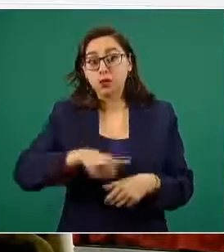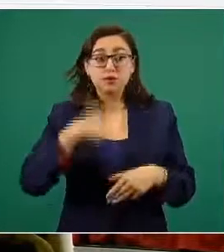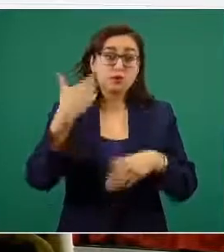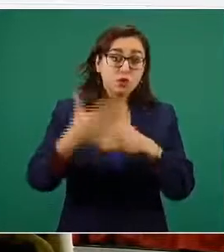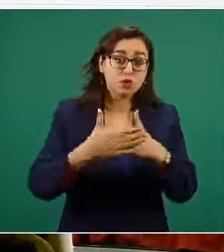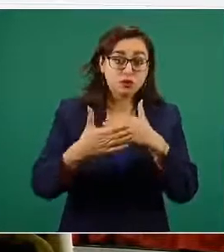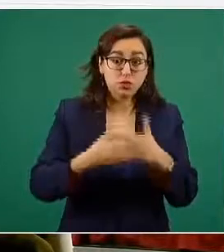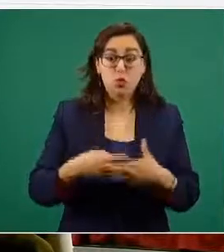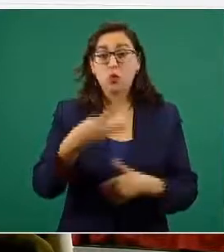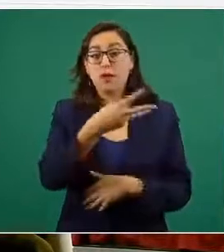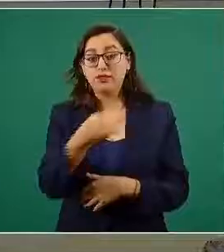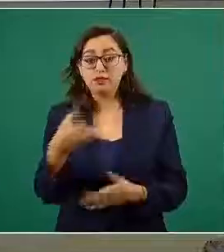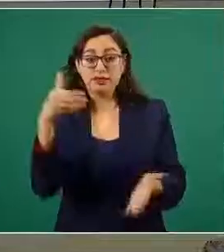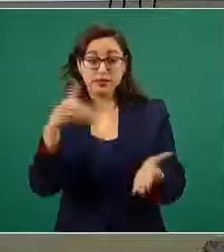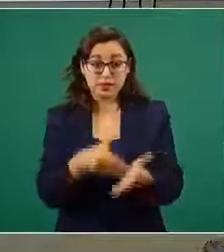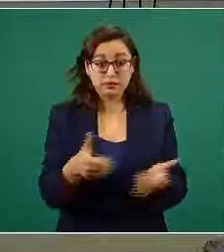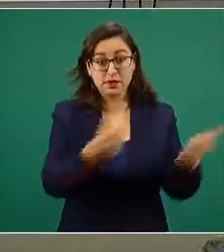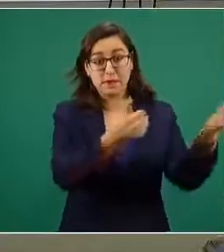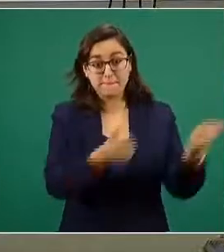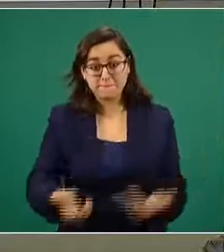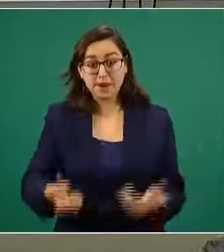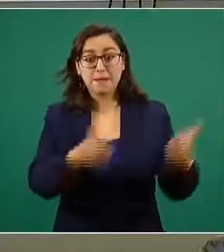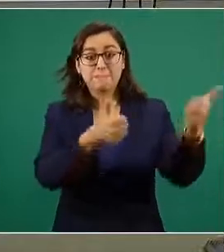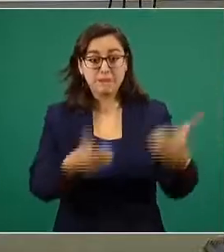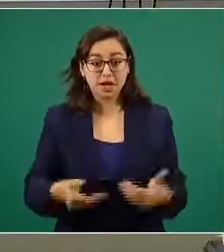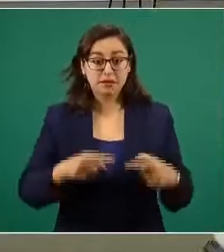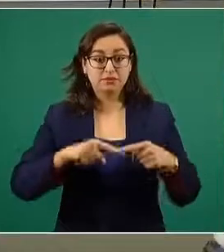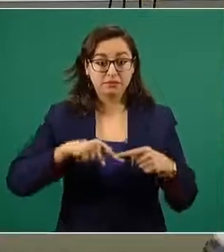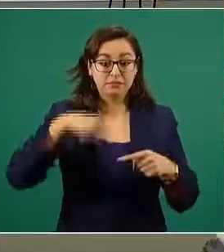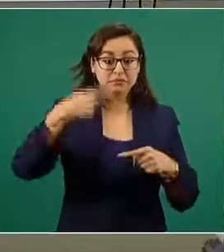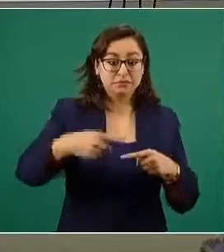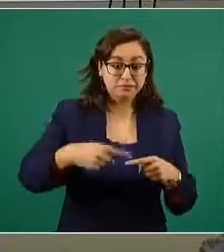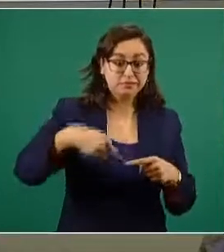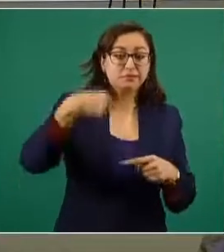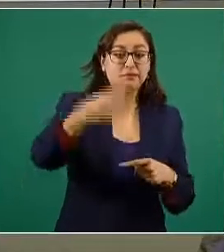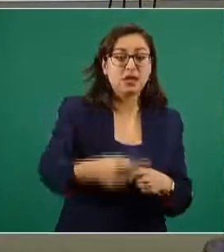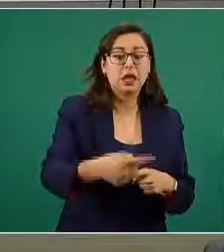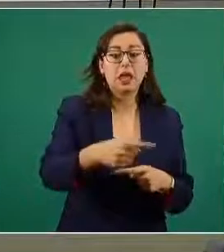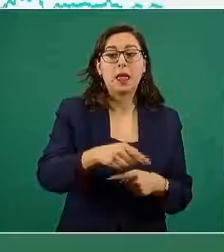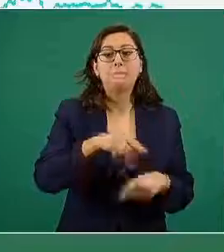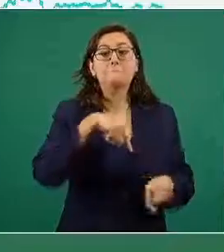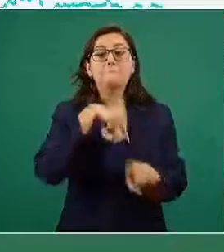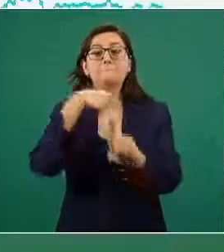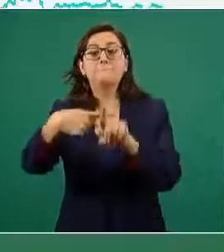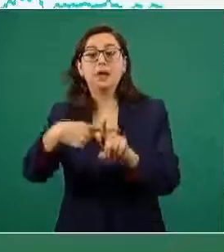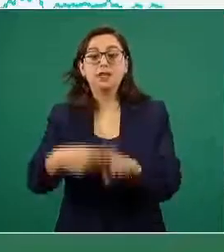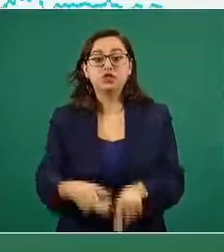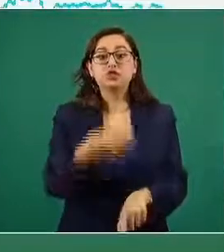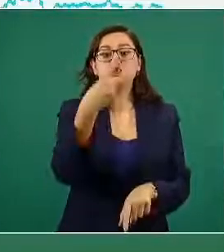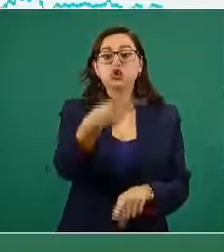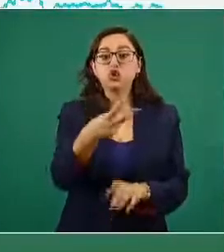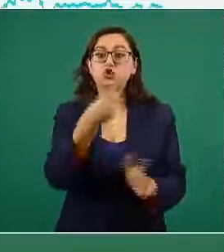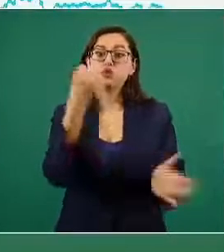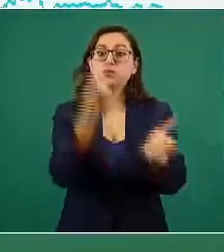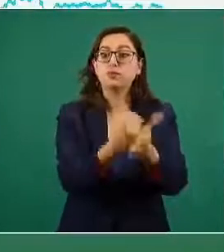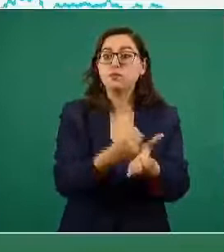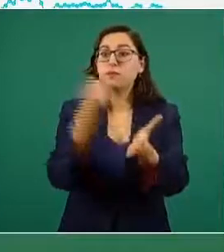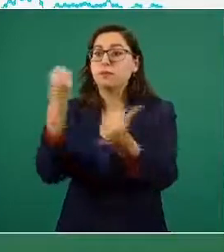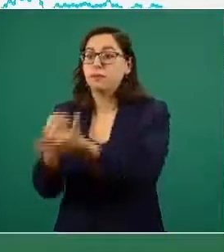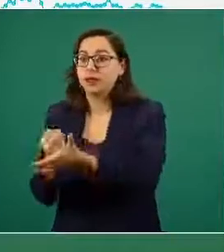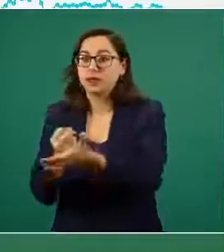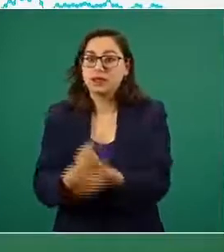y posteriormente se incorporarán otras 2 o 3 vacunas al repertorio con el objetivo de un programa de